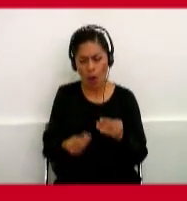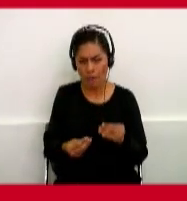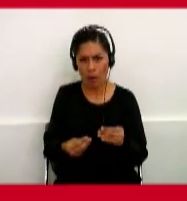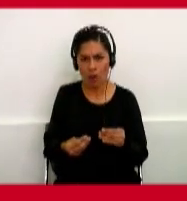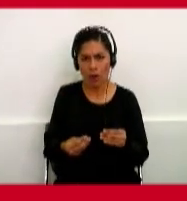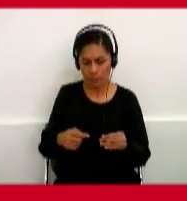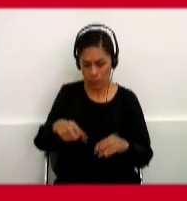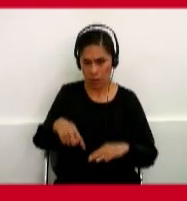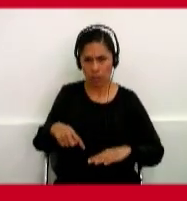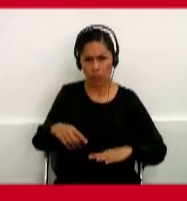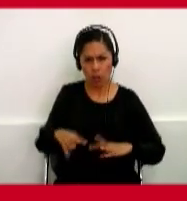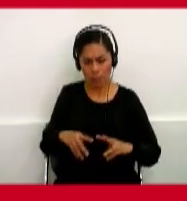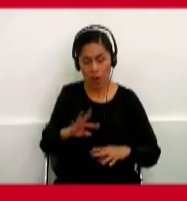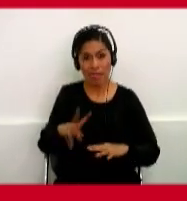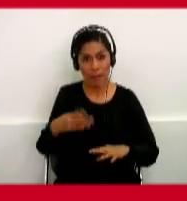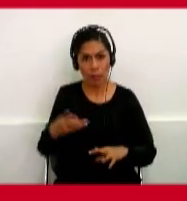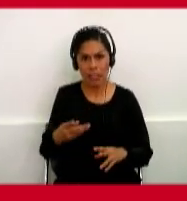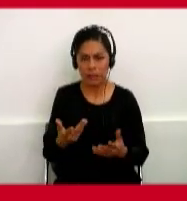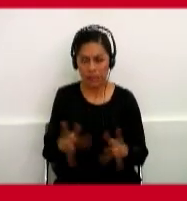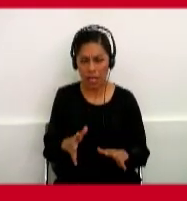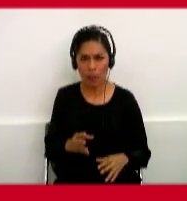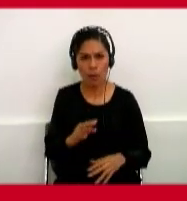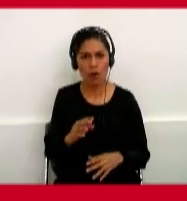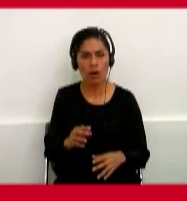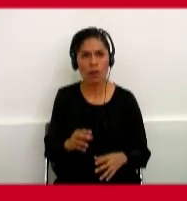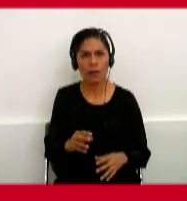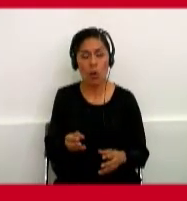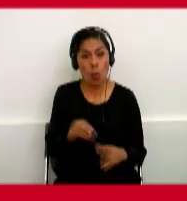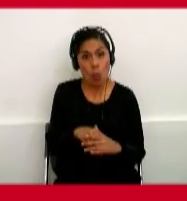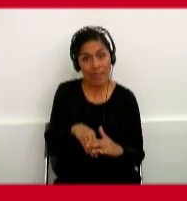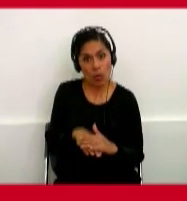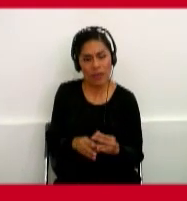que voy a tener para este tipo de yacimiento.